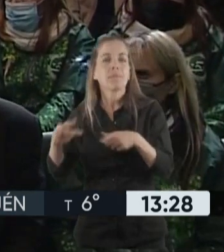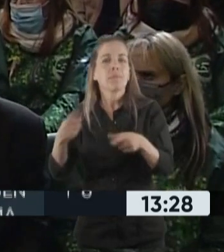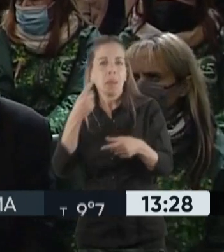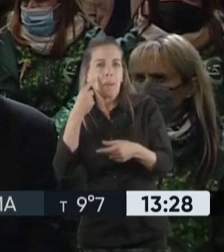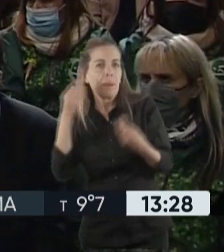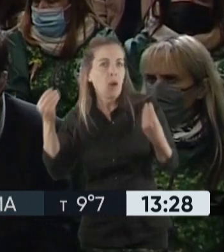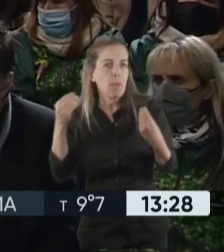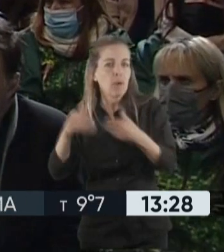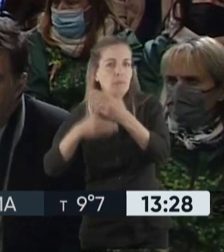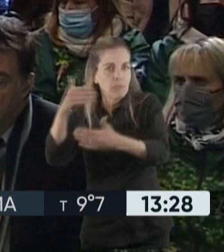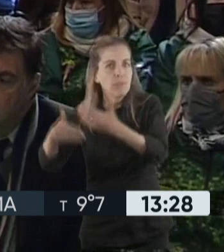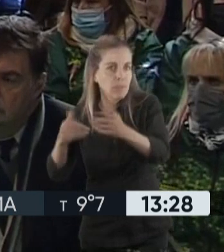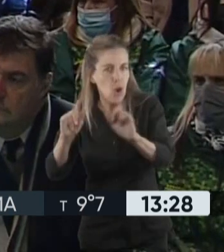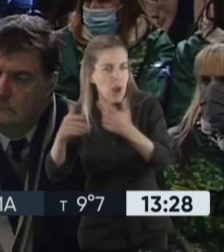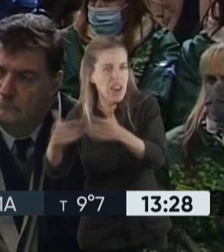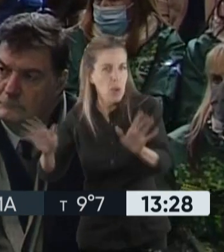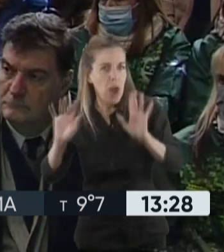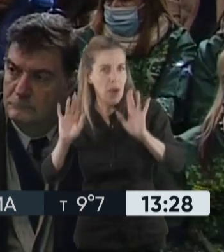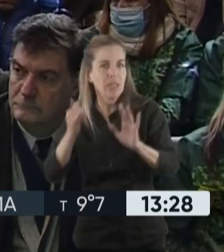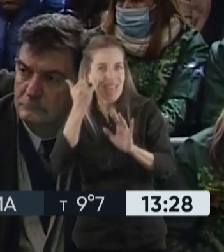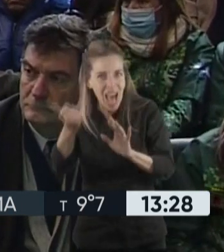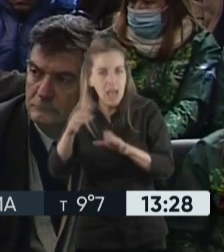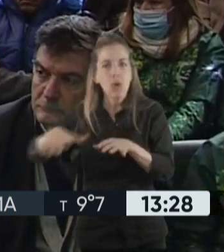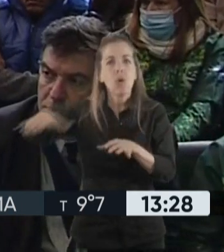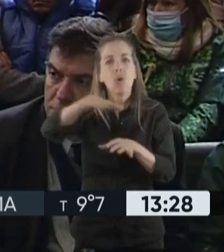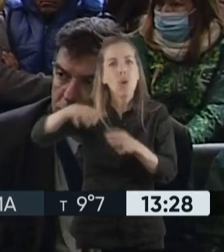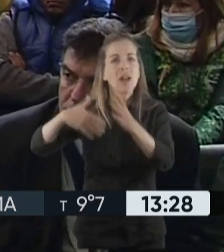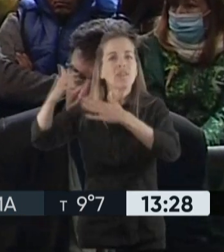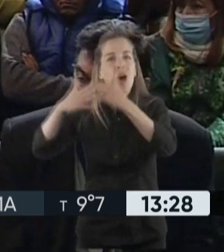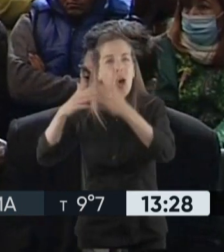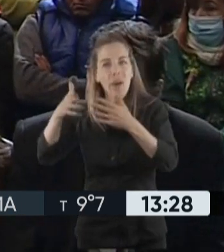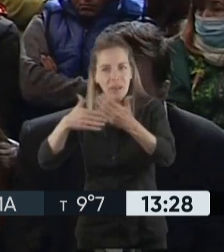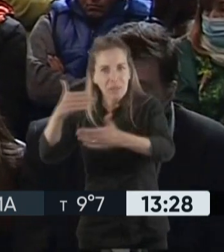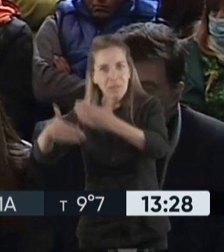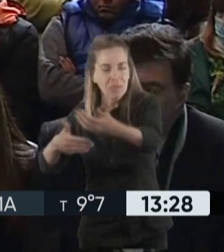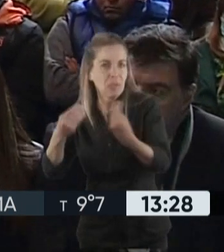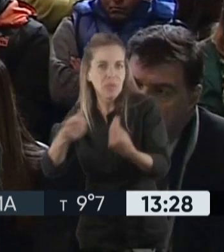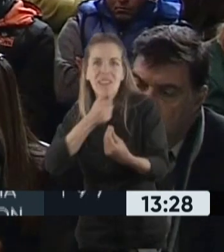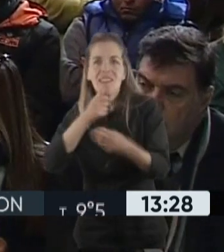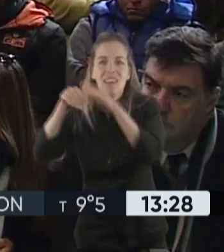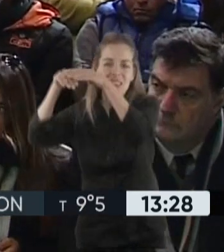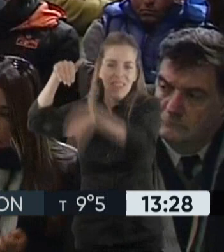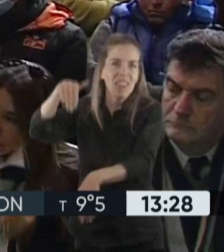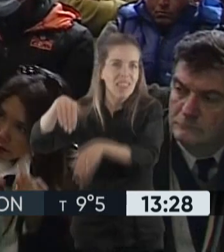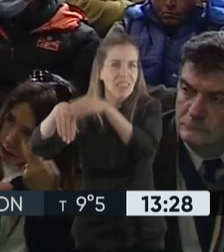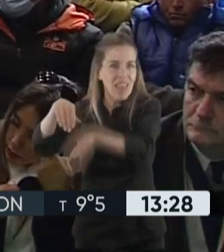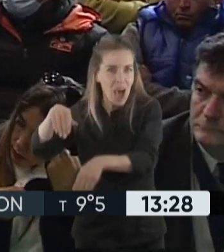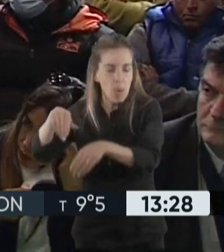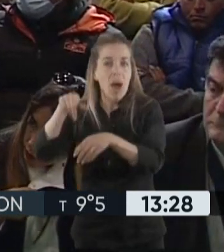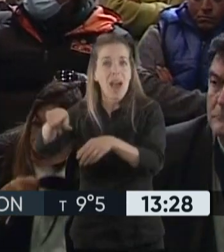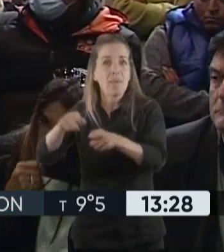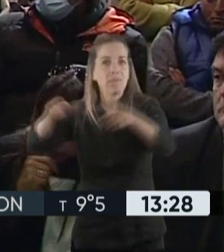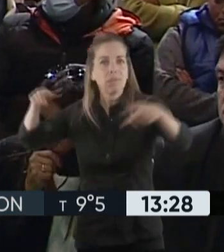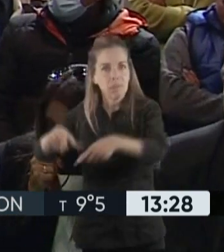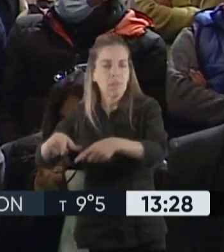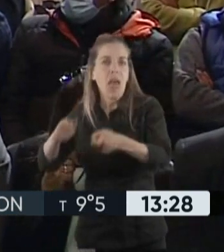viendo cómo avanzaban, ya están muy avanzadas las obras en Añacuá. Añacuá es una represa que va a aumentar un 10%